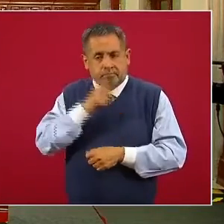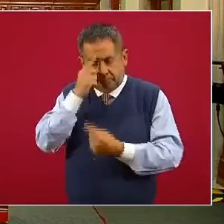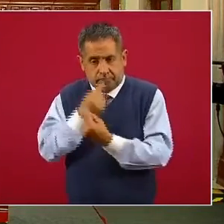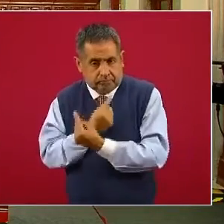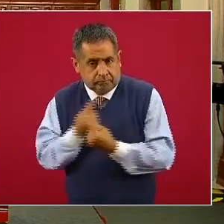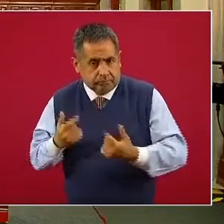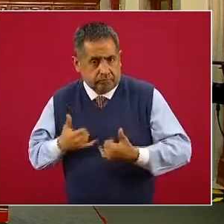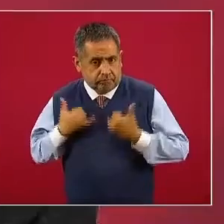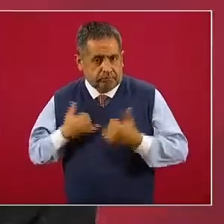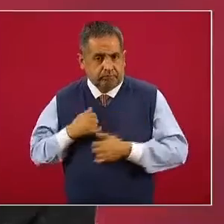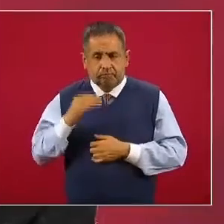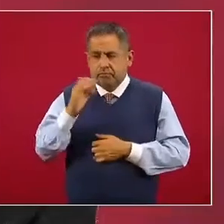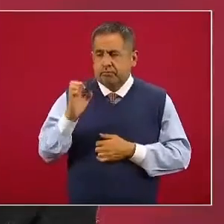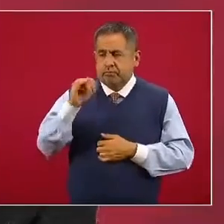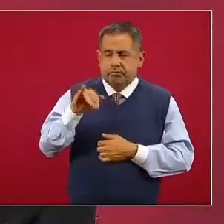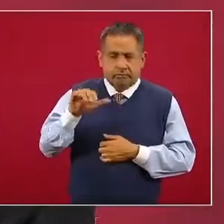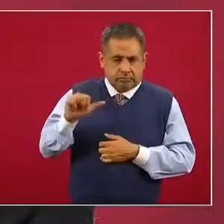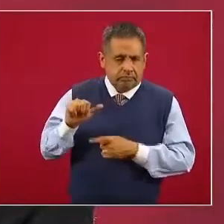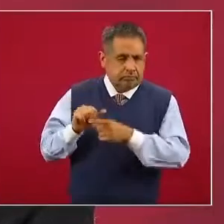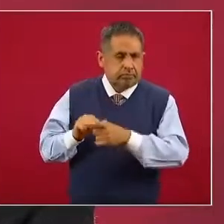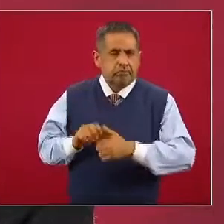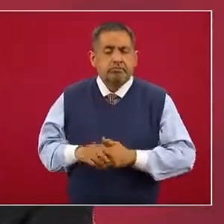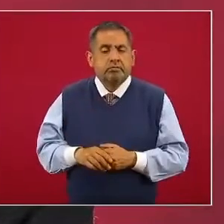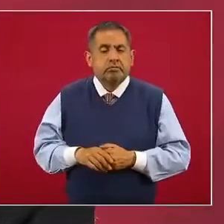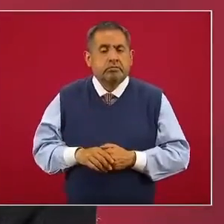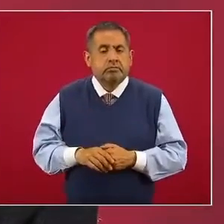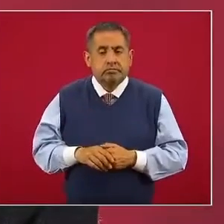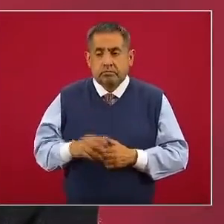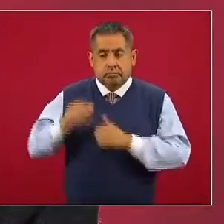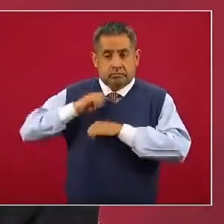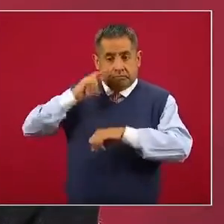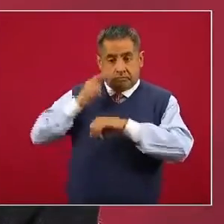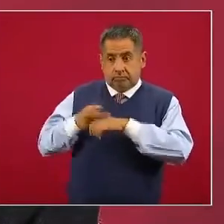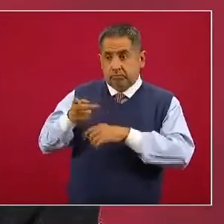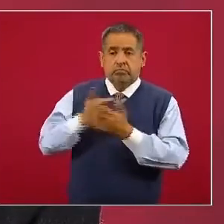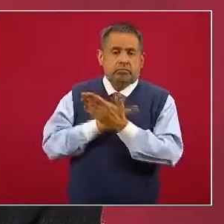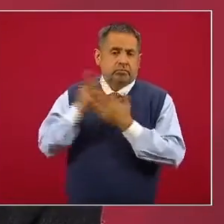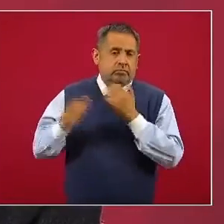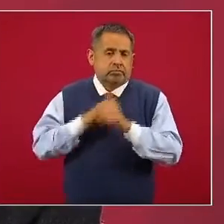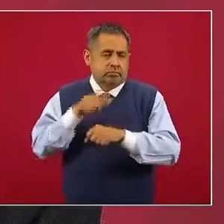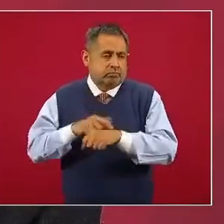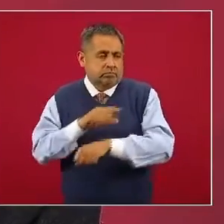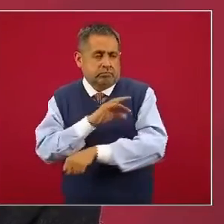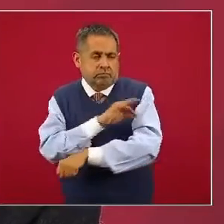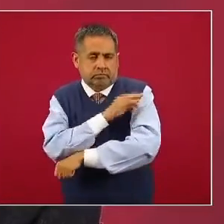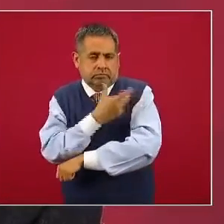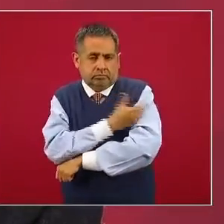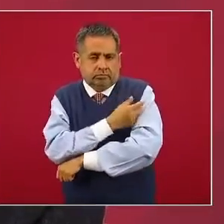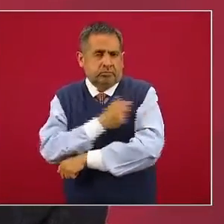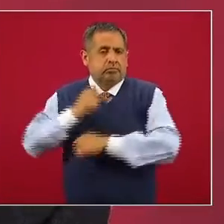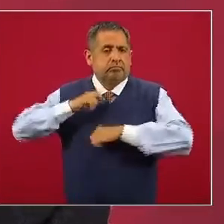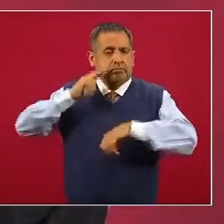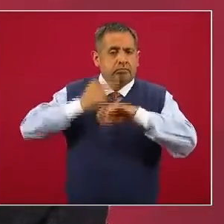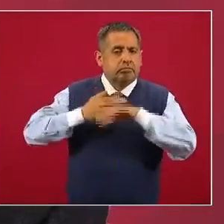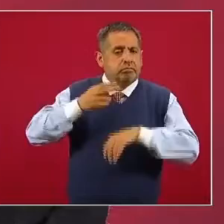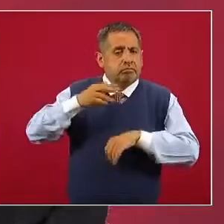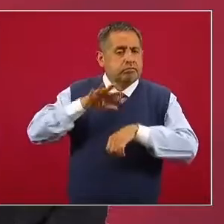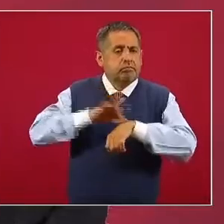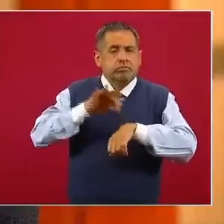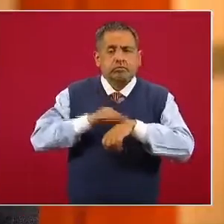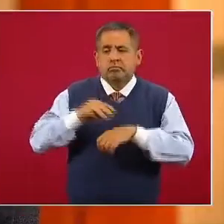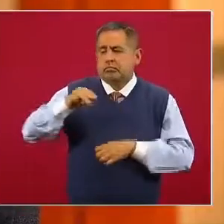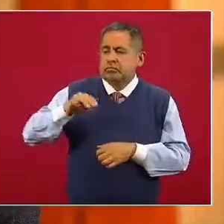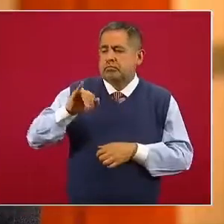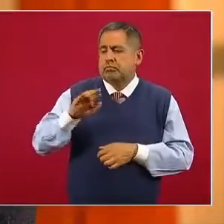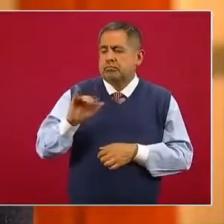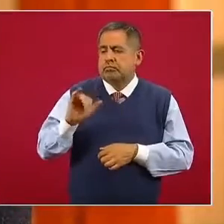la Adolescencia, CENSIA, que tiene a su cargo el Programa Nacional de Vacunación y que dirige la doctora Miriam Veras, es responsable